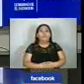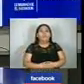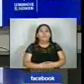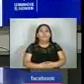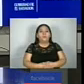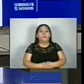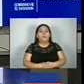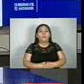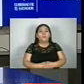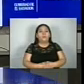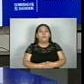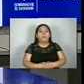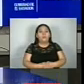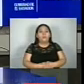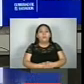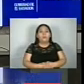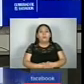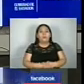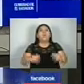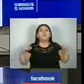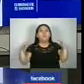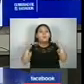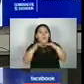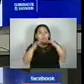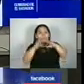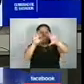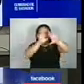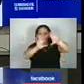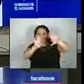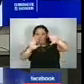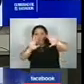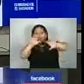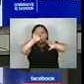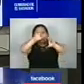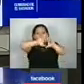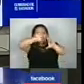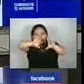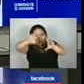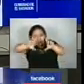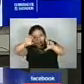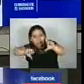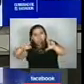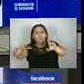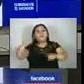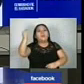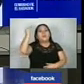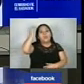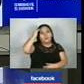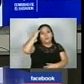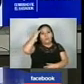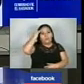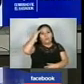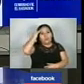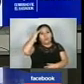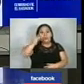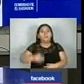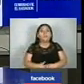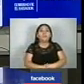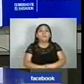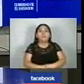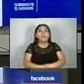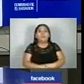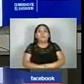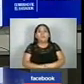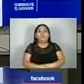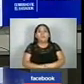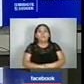mismo pronóstico, el mismo sistema estadístico que se utiliza para pronosticar en el Pacífico, 8 tormentas tropicales, 9